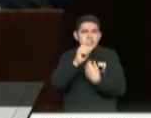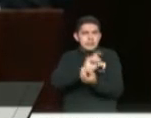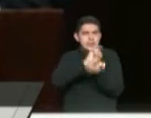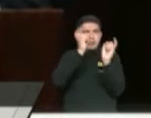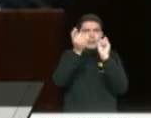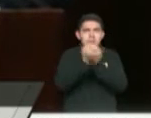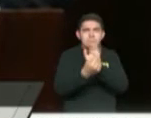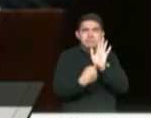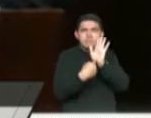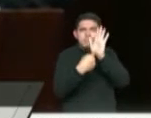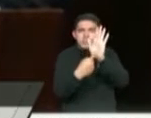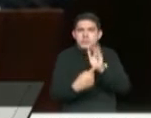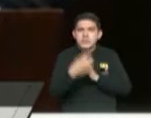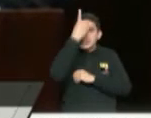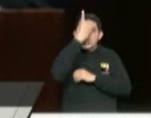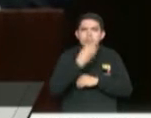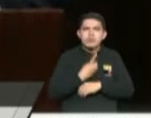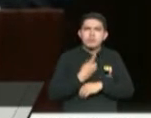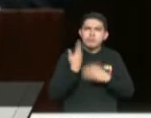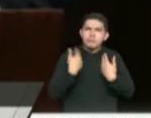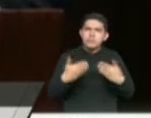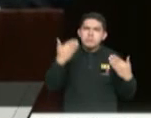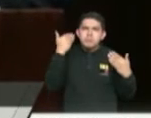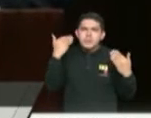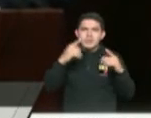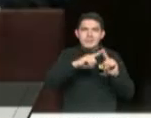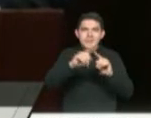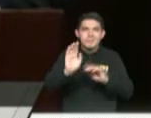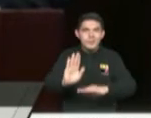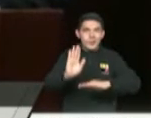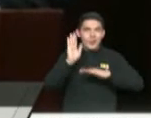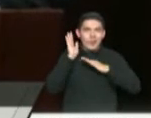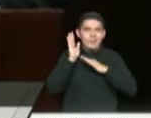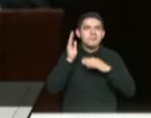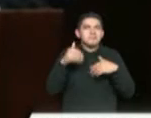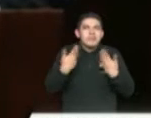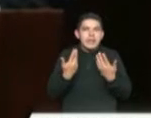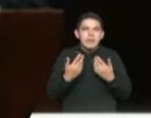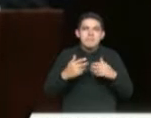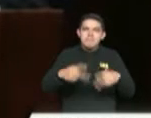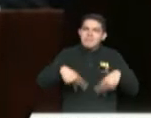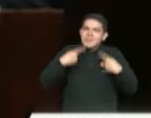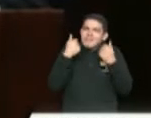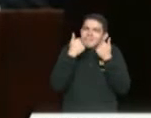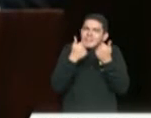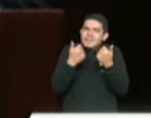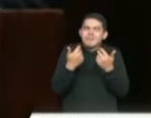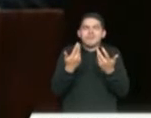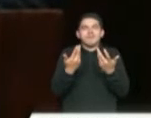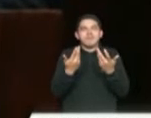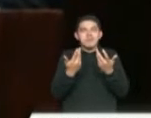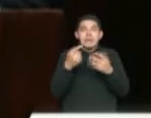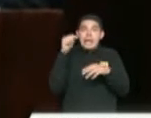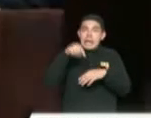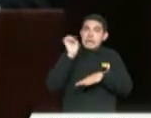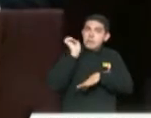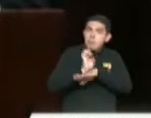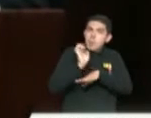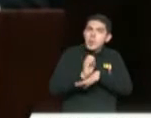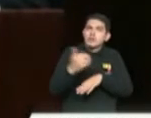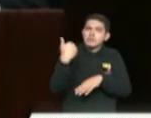con decisión política y bajo un compromiso de alcanzar el buen vivir y considerando que nuestro país cuenta con